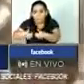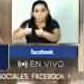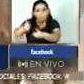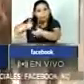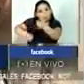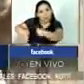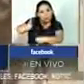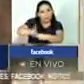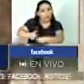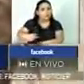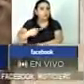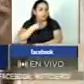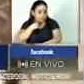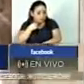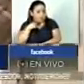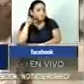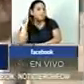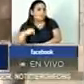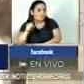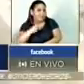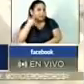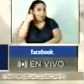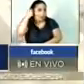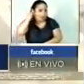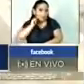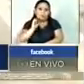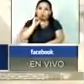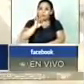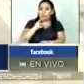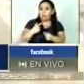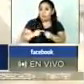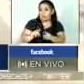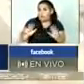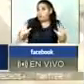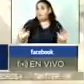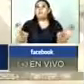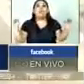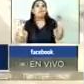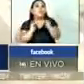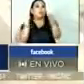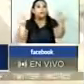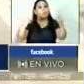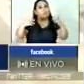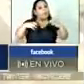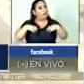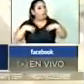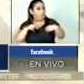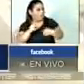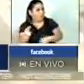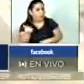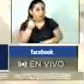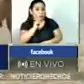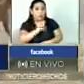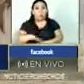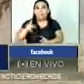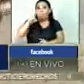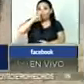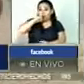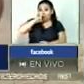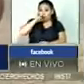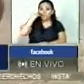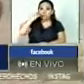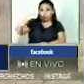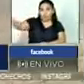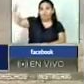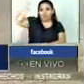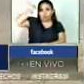Es costoso, dice don Israel, pero asegura que en la vida nada es fácil. Sus papás le enseñaron